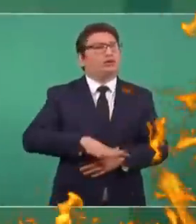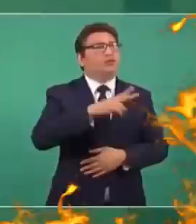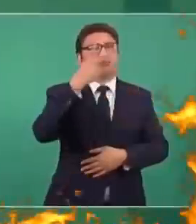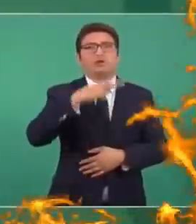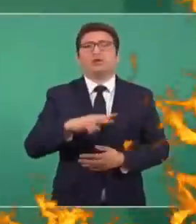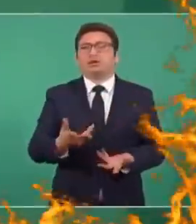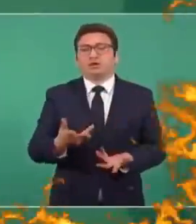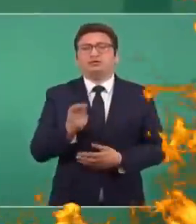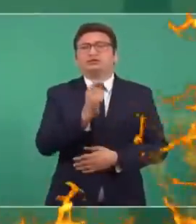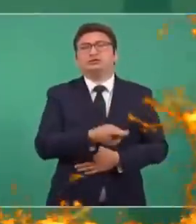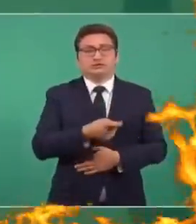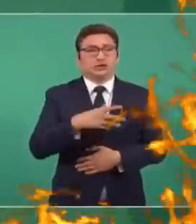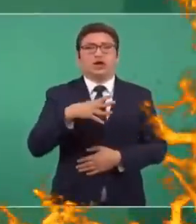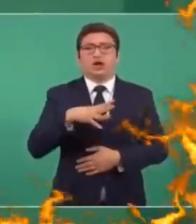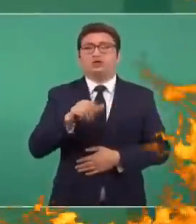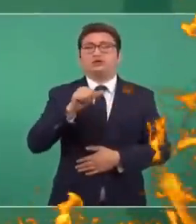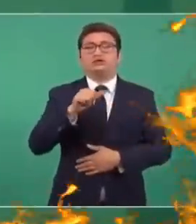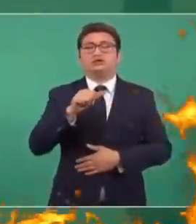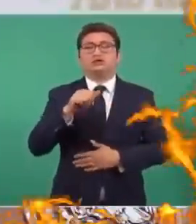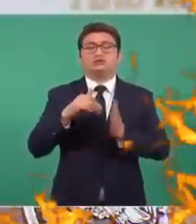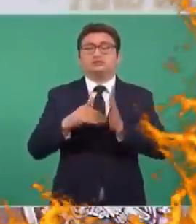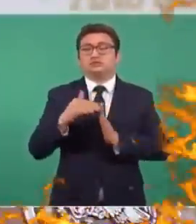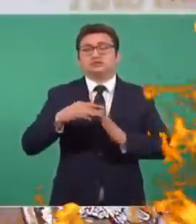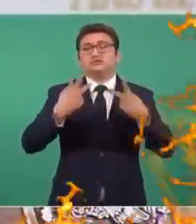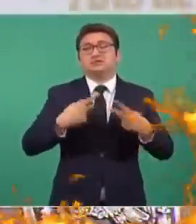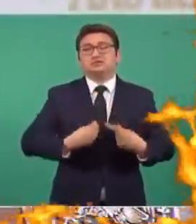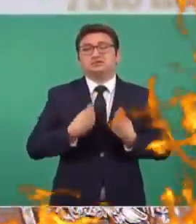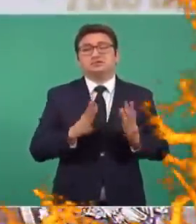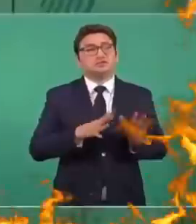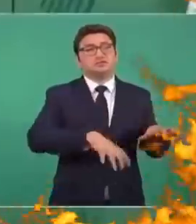hoy contaba con 16 millones de habitantes.